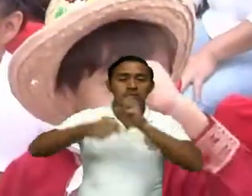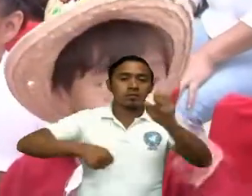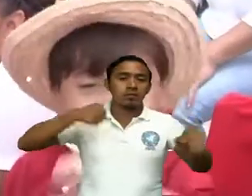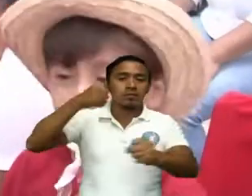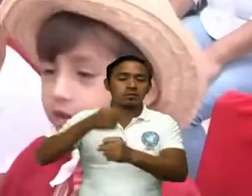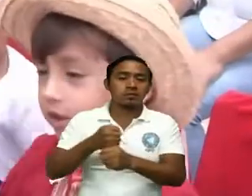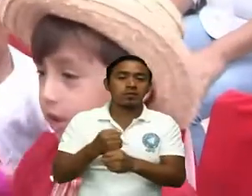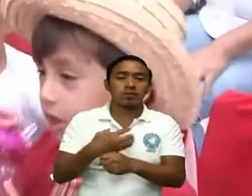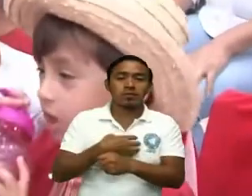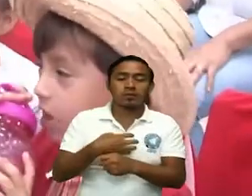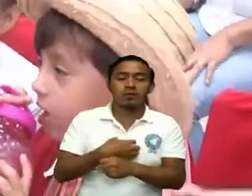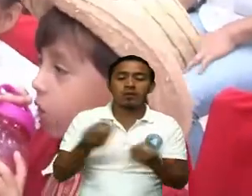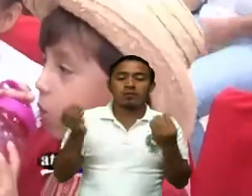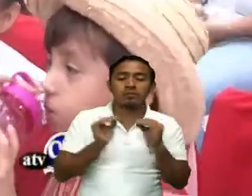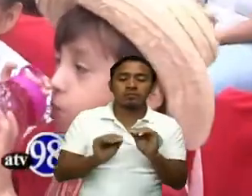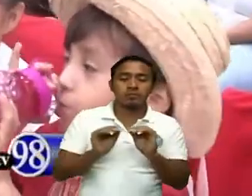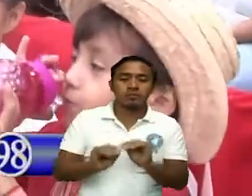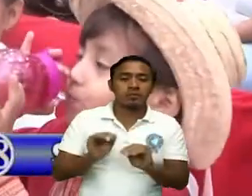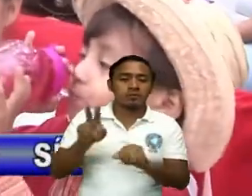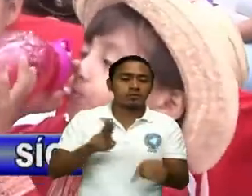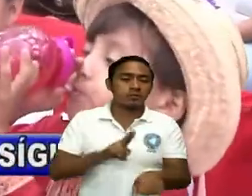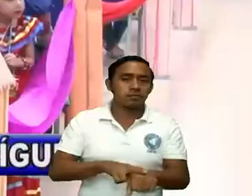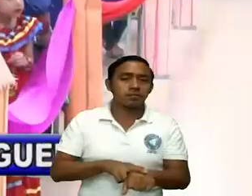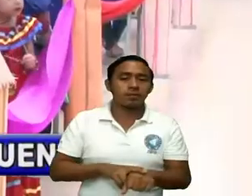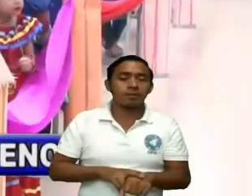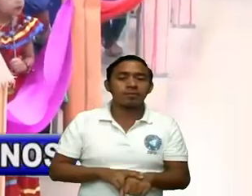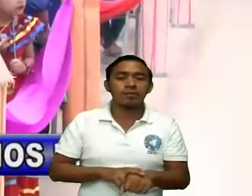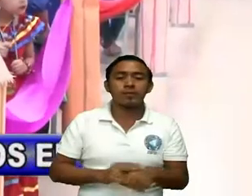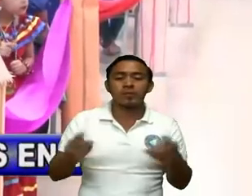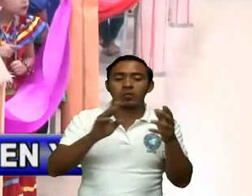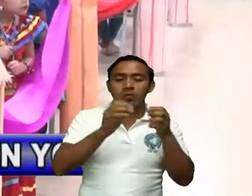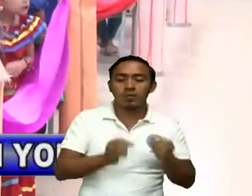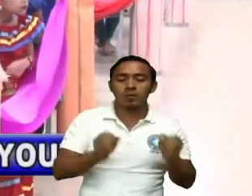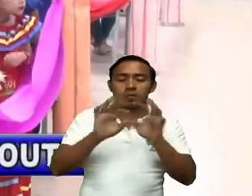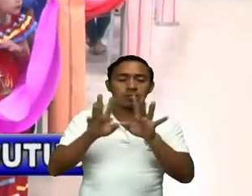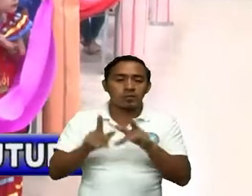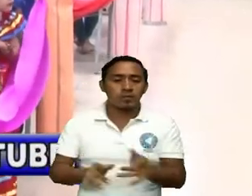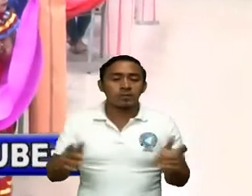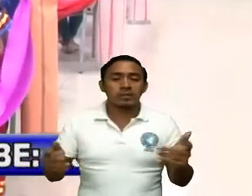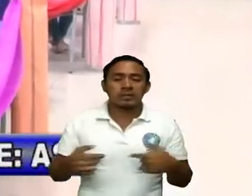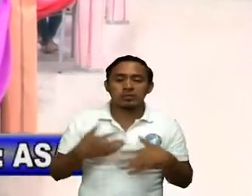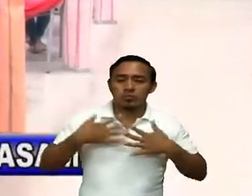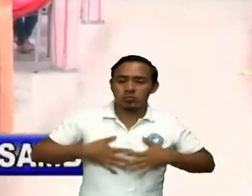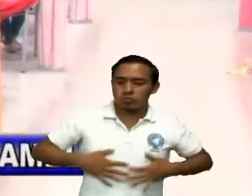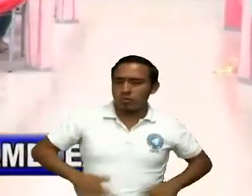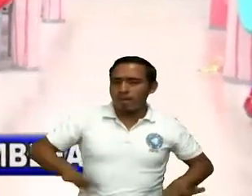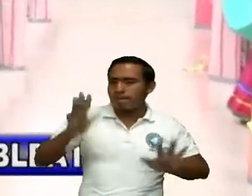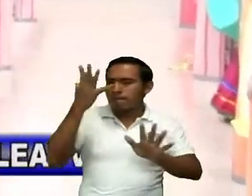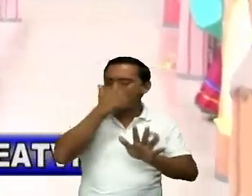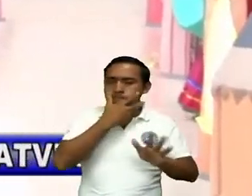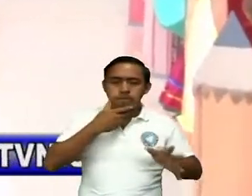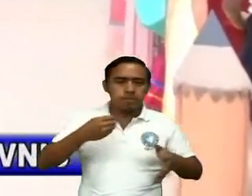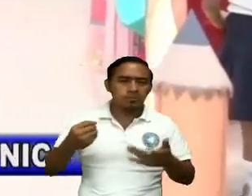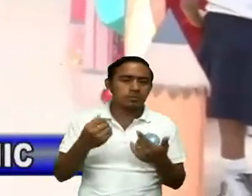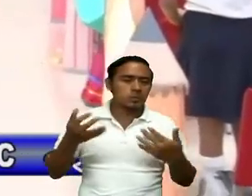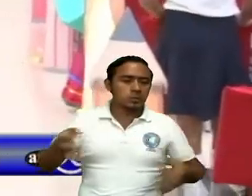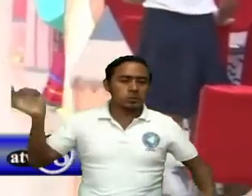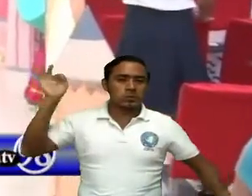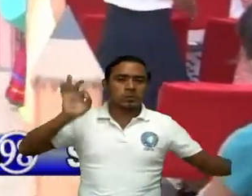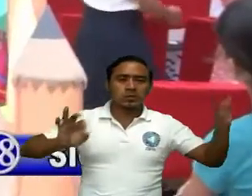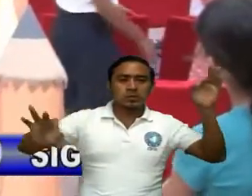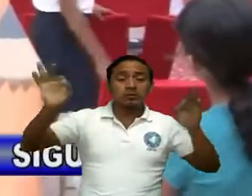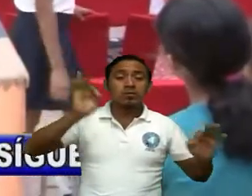de la Cruzada Nacional de Alfabetización. Las reinas y reyes del hogar, que lucían impecables con hermosos trajes